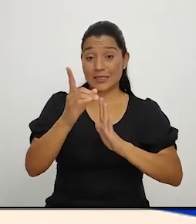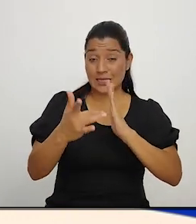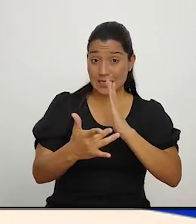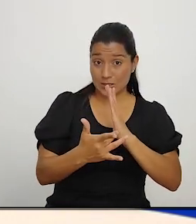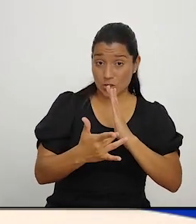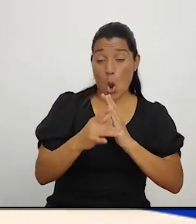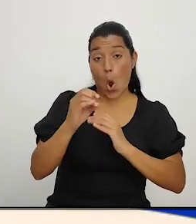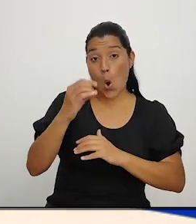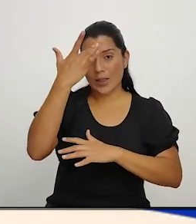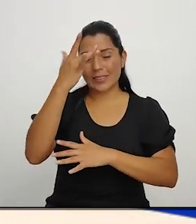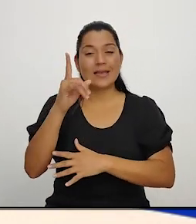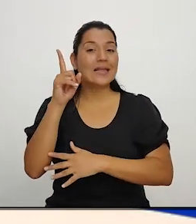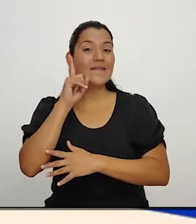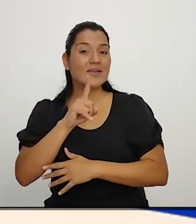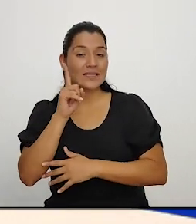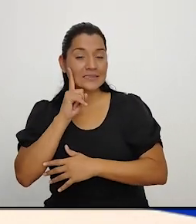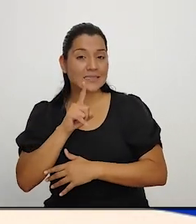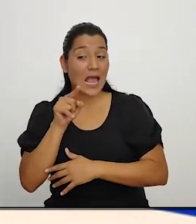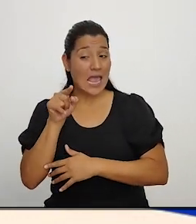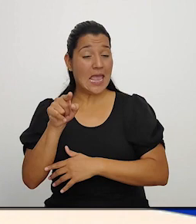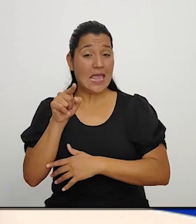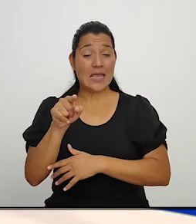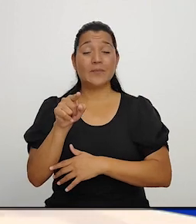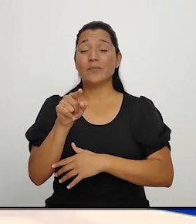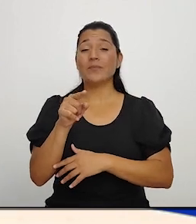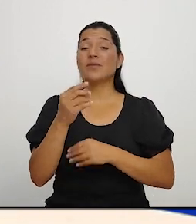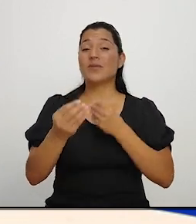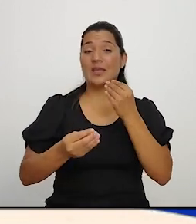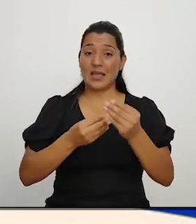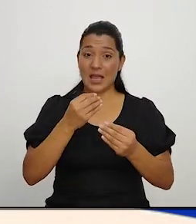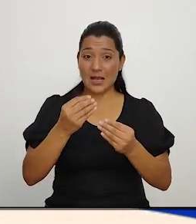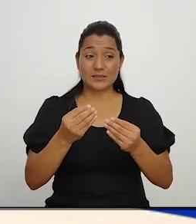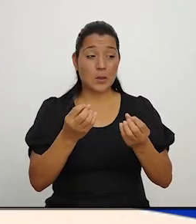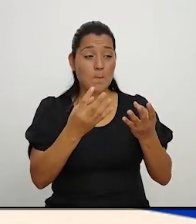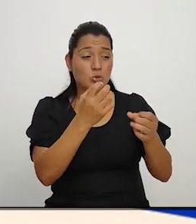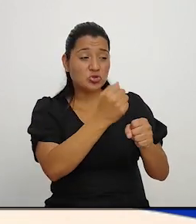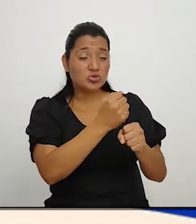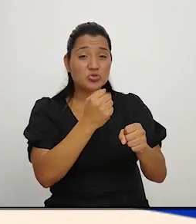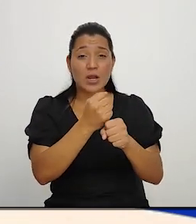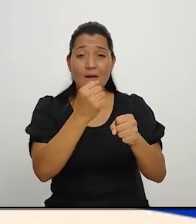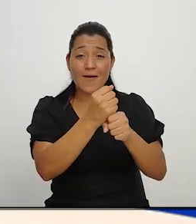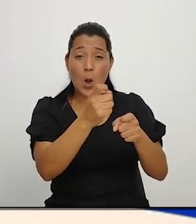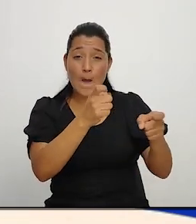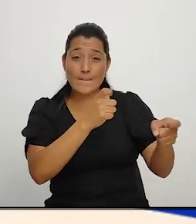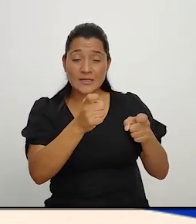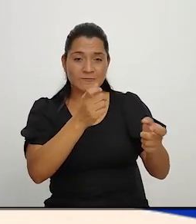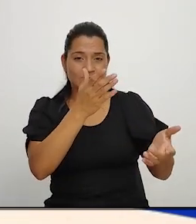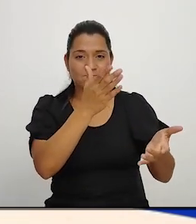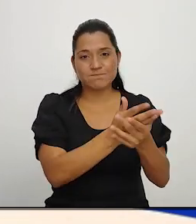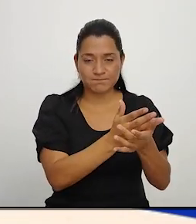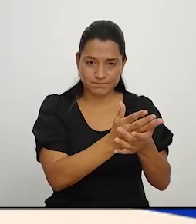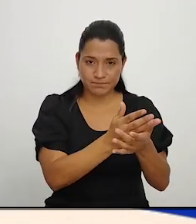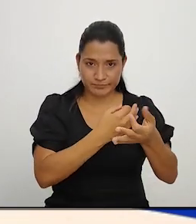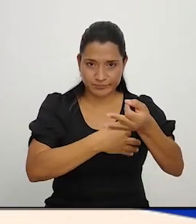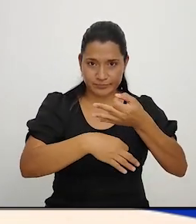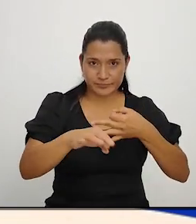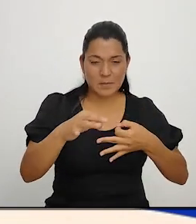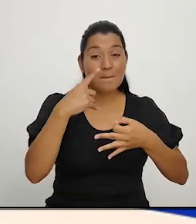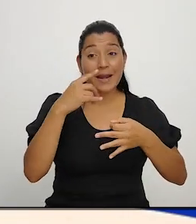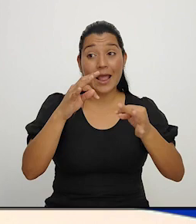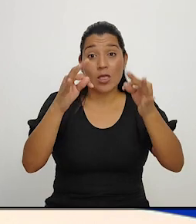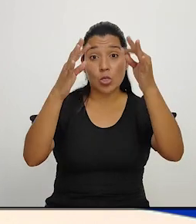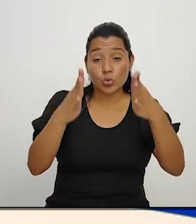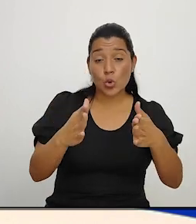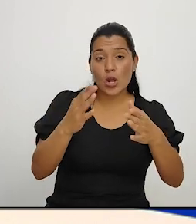Inteligencia artificial nos va a despojar de los trabajos operativos para que nuestros tutores y funcionarios